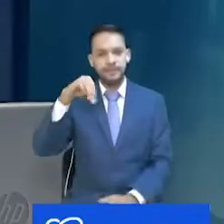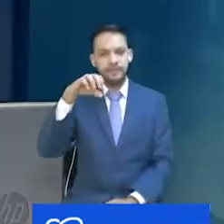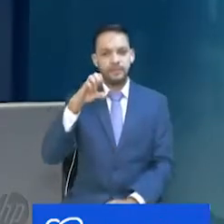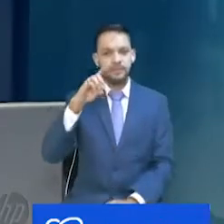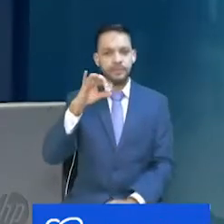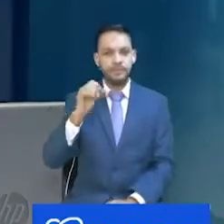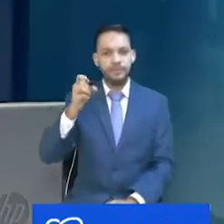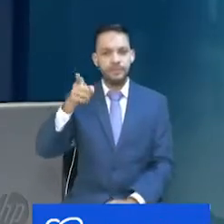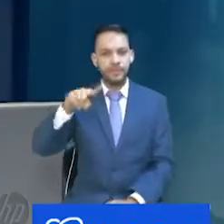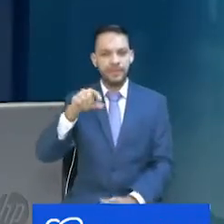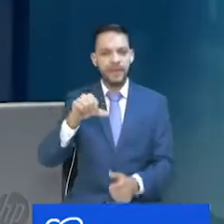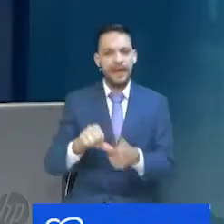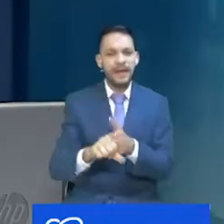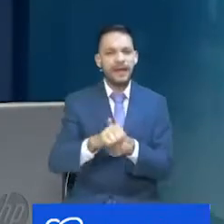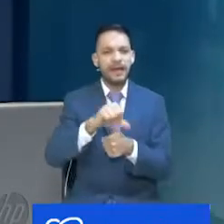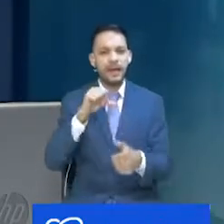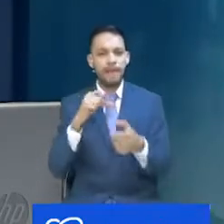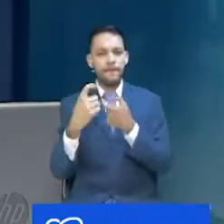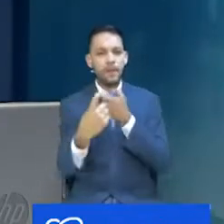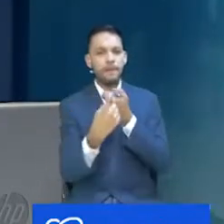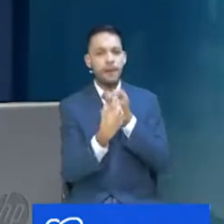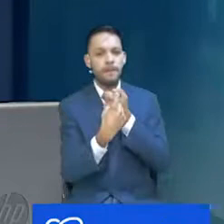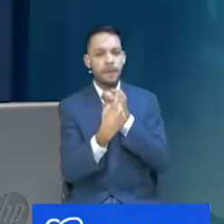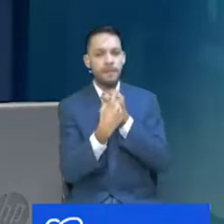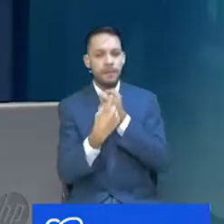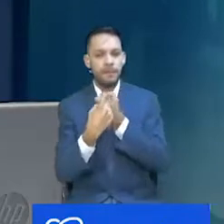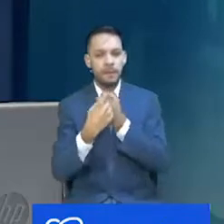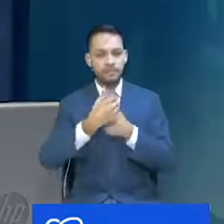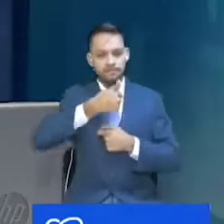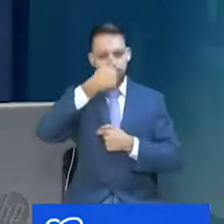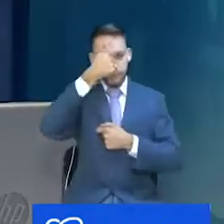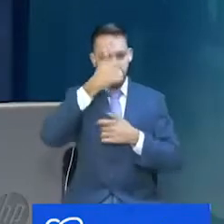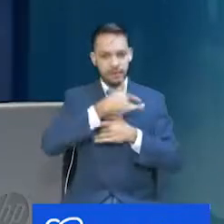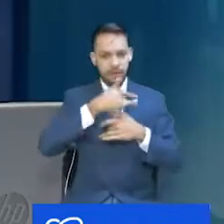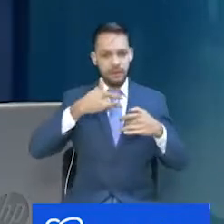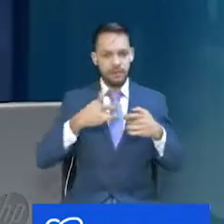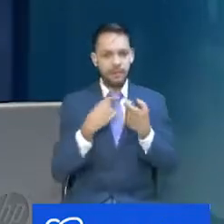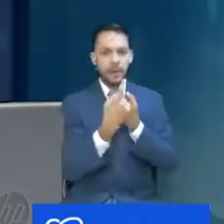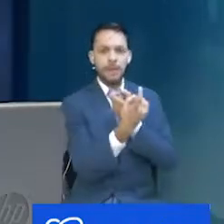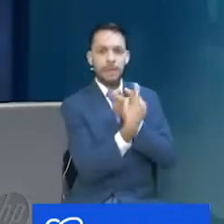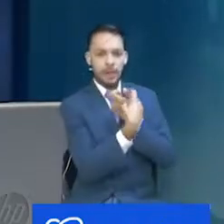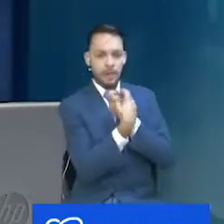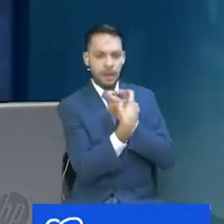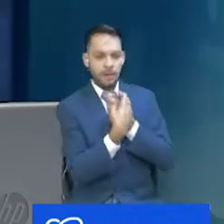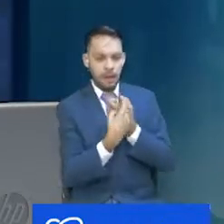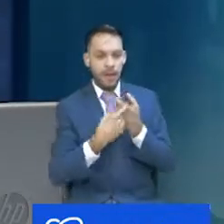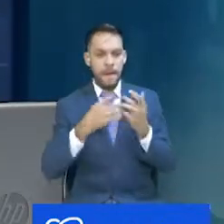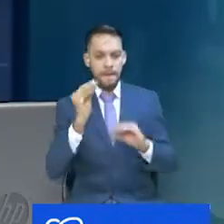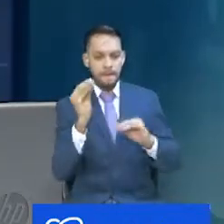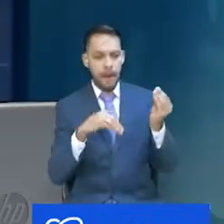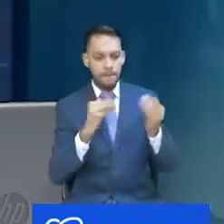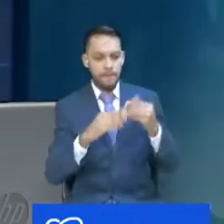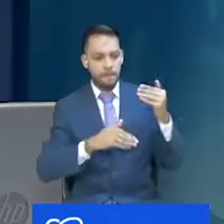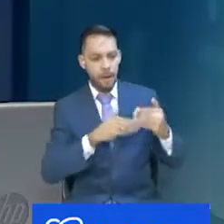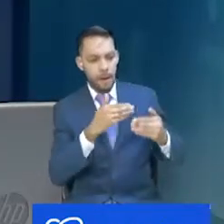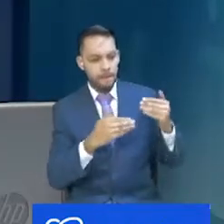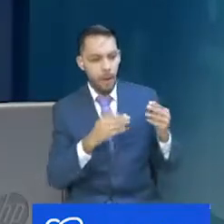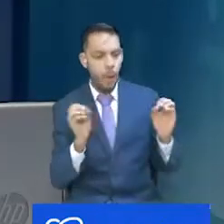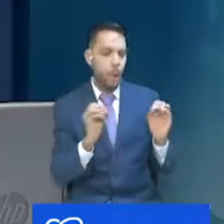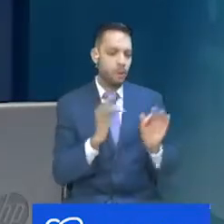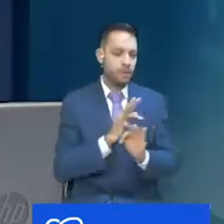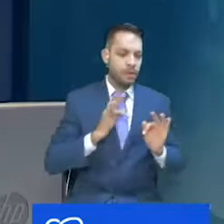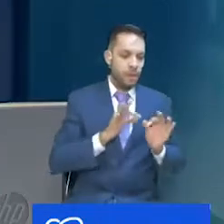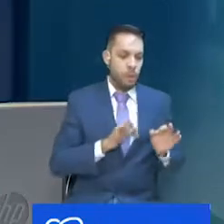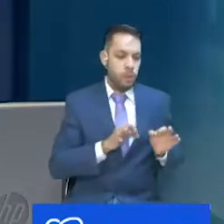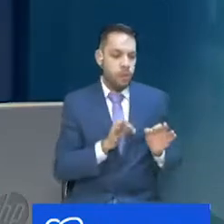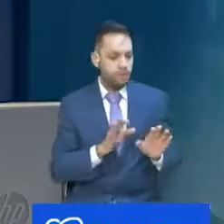trasladados a 4 bps receptoras la superintendencia aclaró que los afiliados no sufrirán trastornos en los procesos o tratamientos que